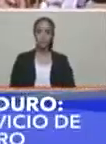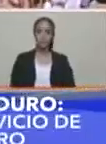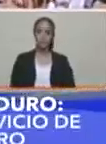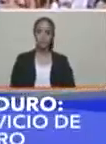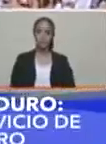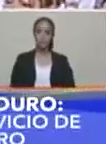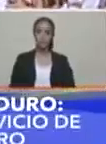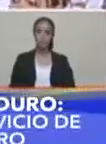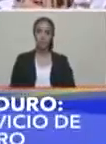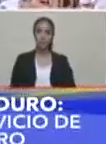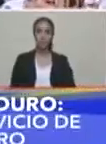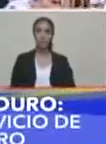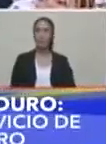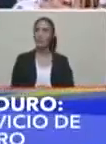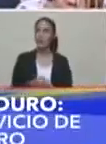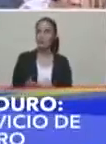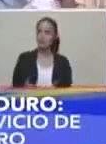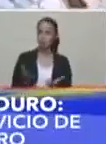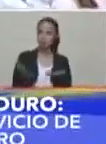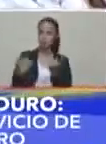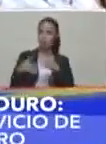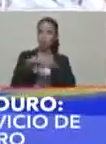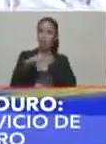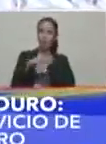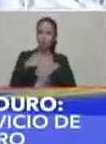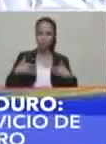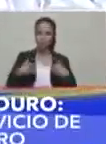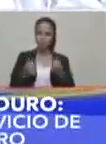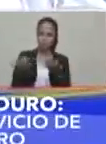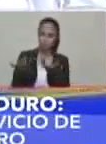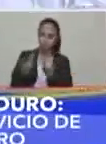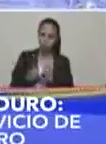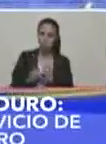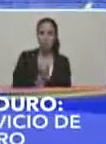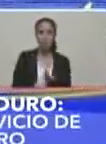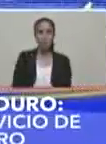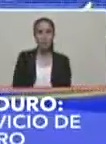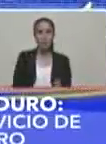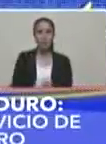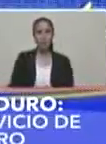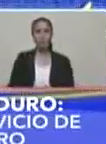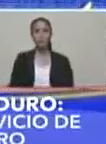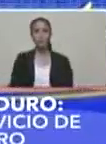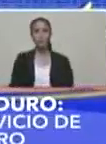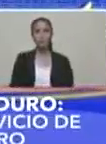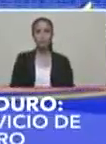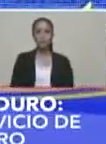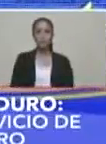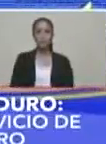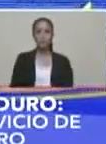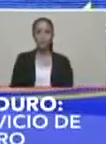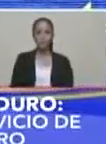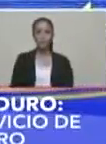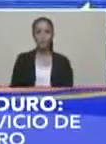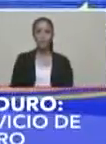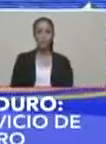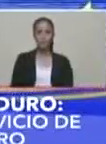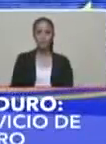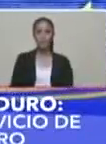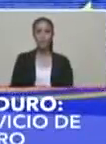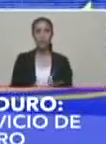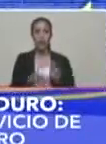que me hiciera un comentario el ministro Carlos Alvarado, doctor Carlos Alvarado, rector, ministro de Salud y rector